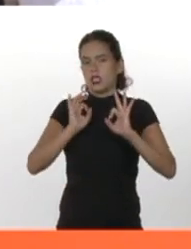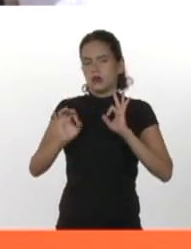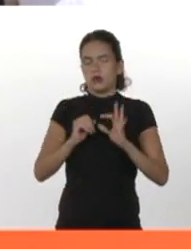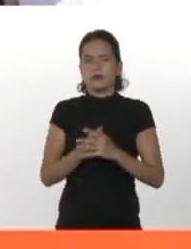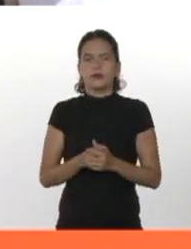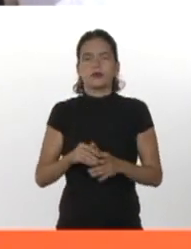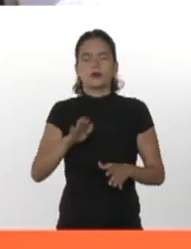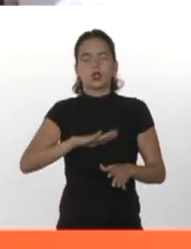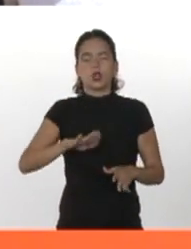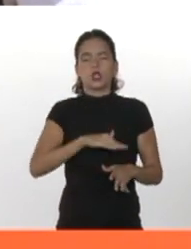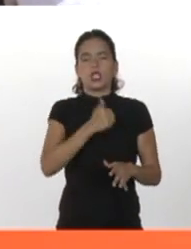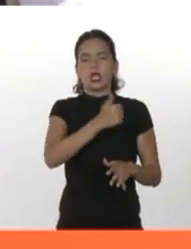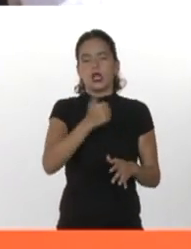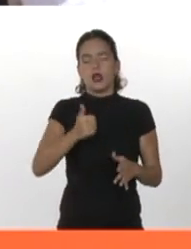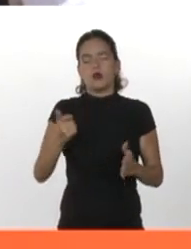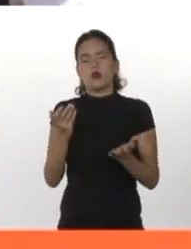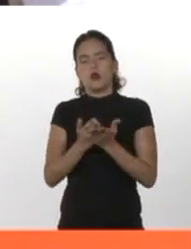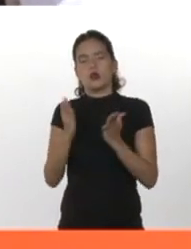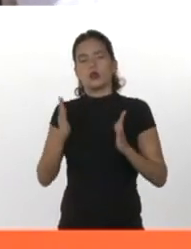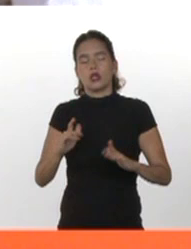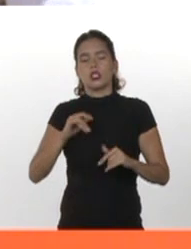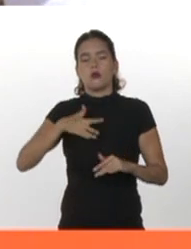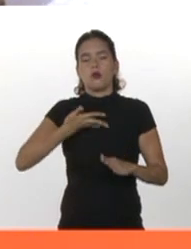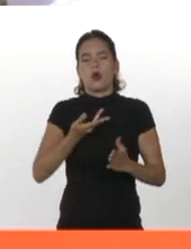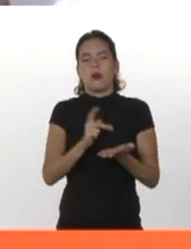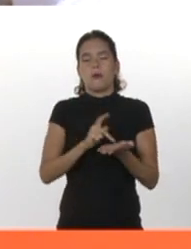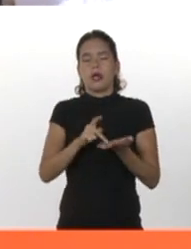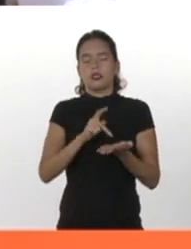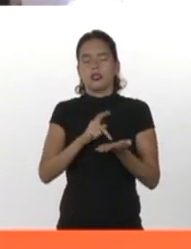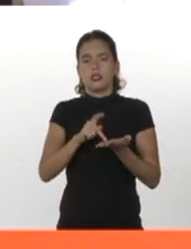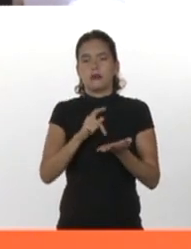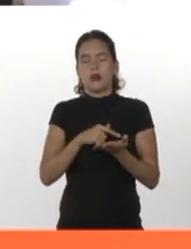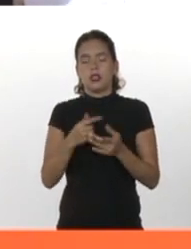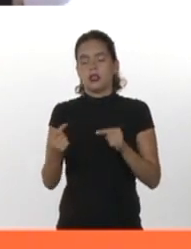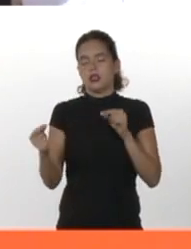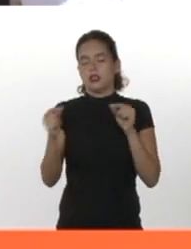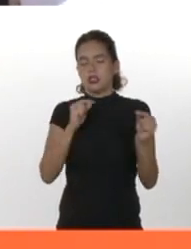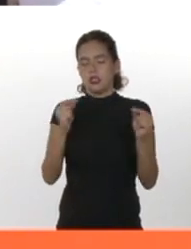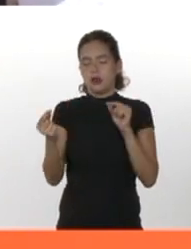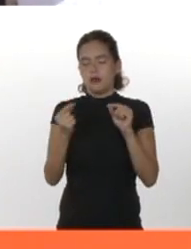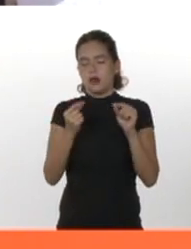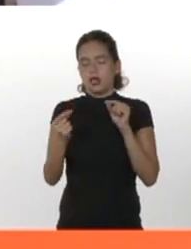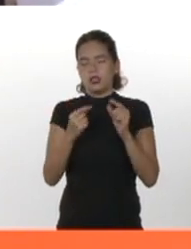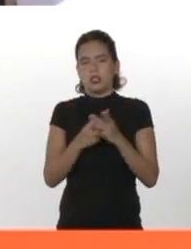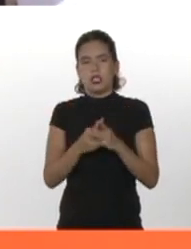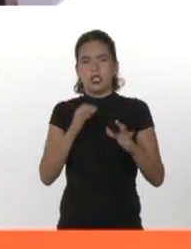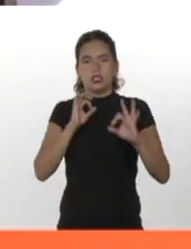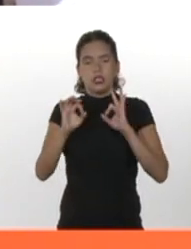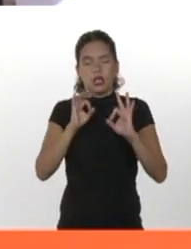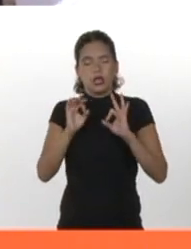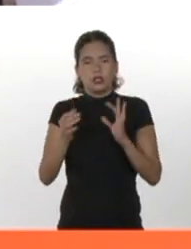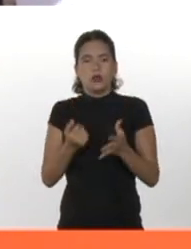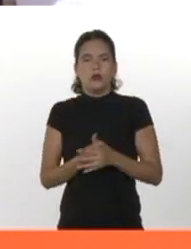dramatizaciones, donde cada uno de los estudiantes puedan participar en debates, en escenificar